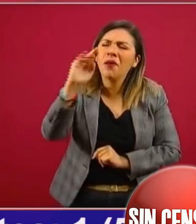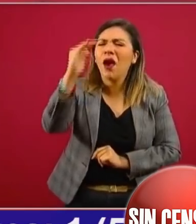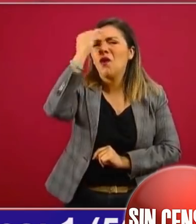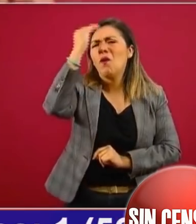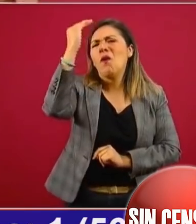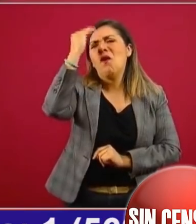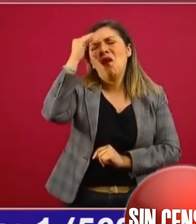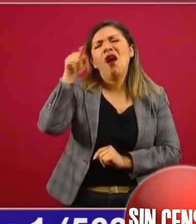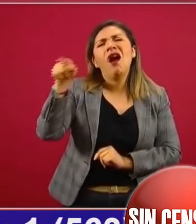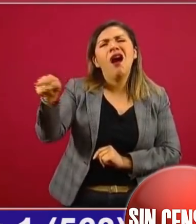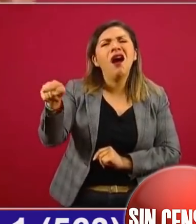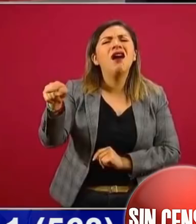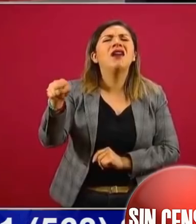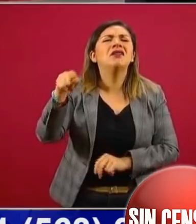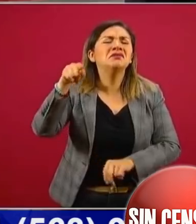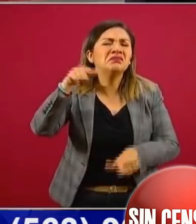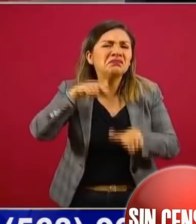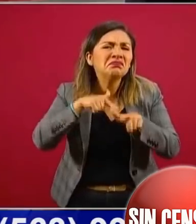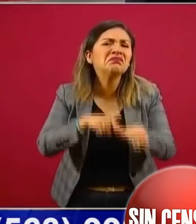para